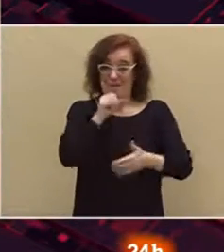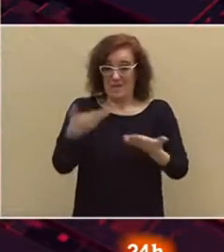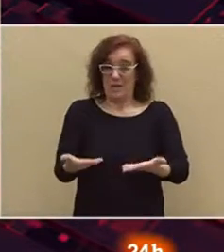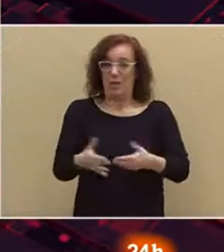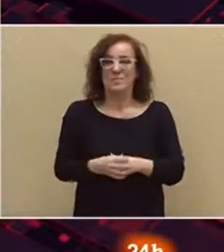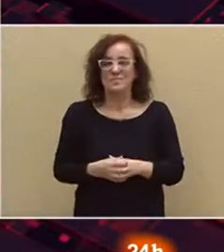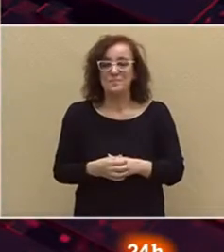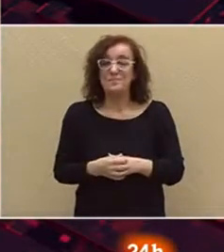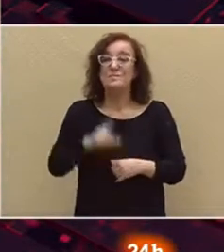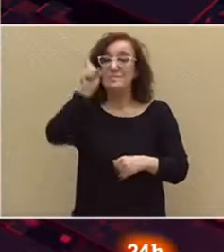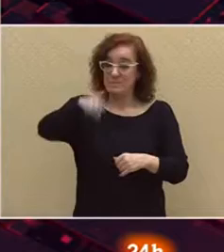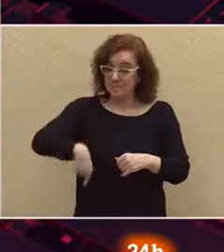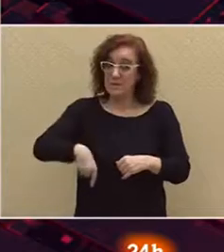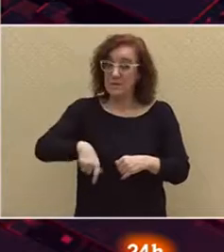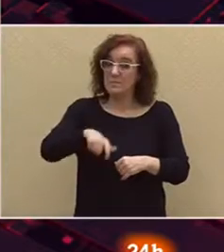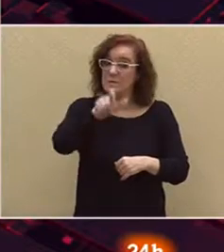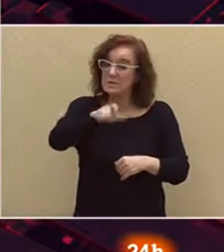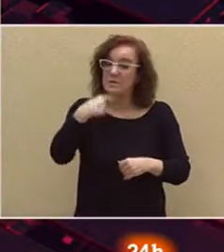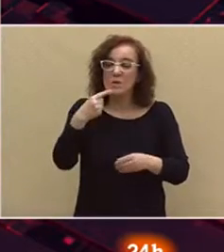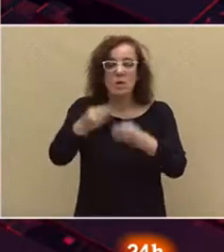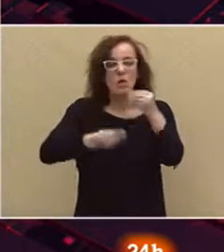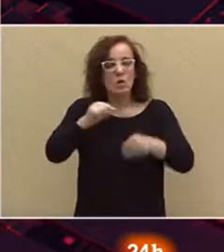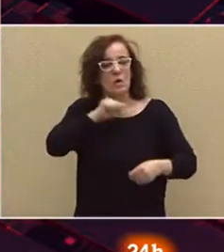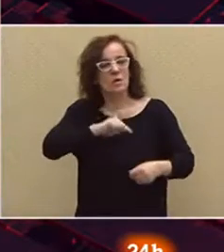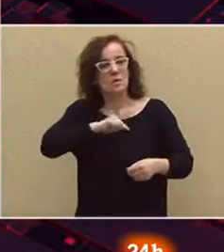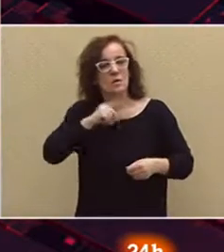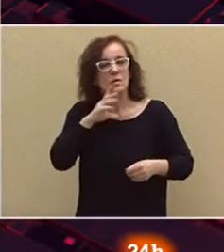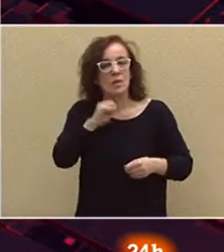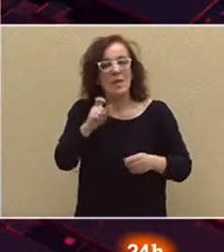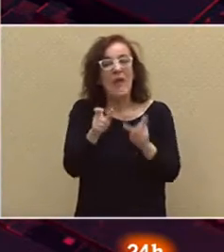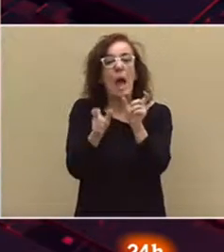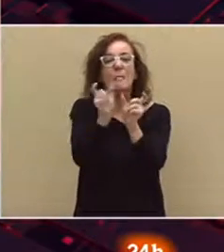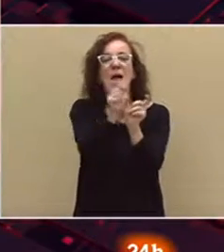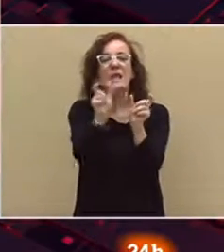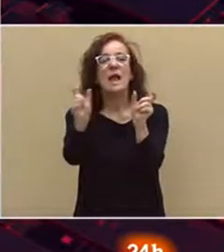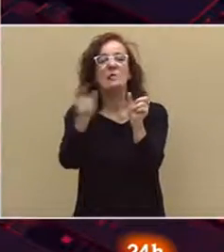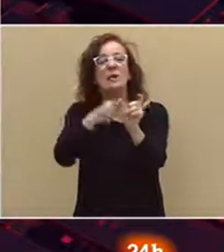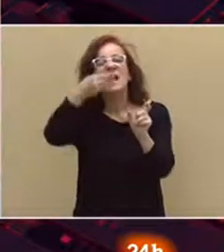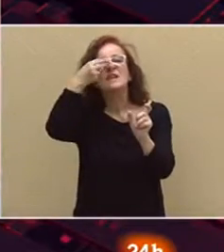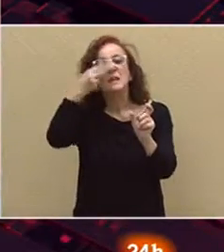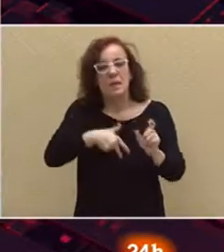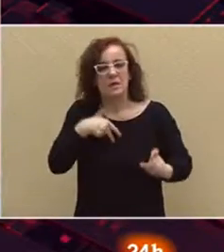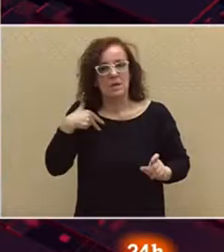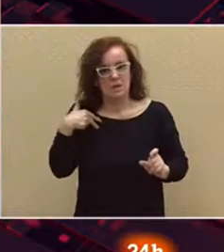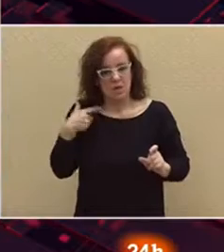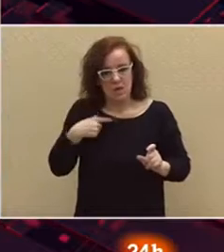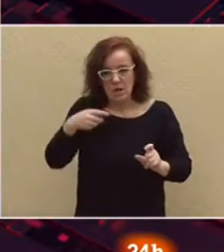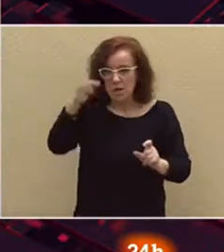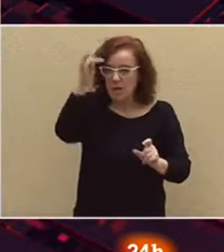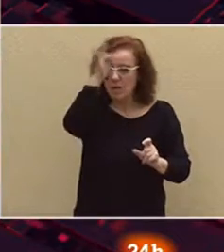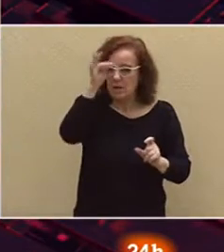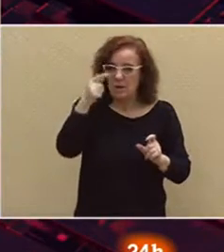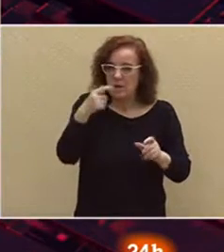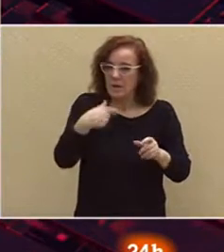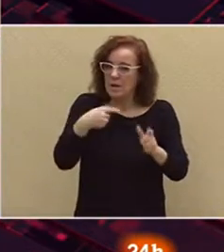Asimismo, señorías, el uso ético y edificante de la palabra en torno al interés general y a los principios democráticos me lleva